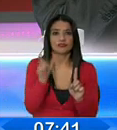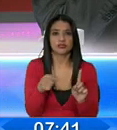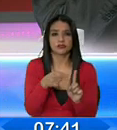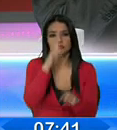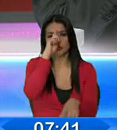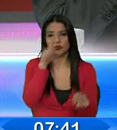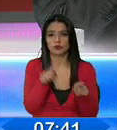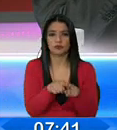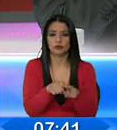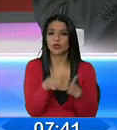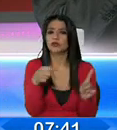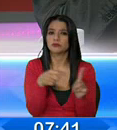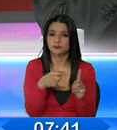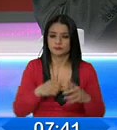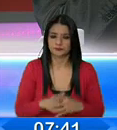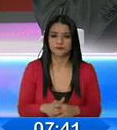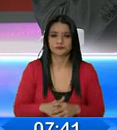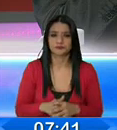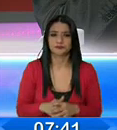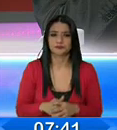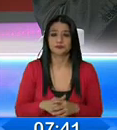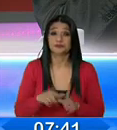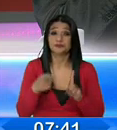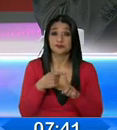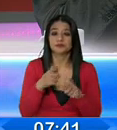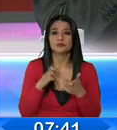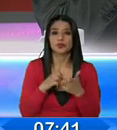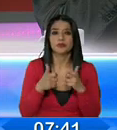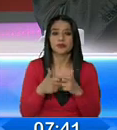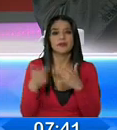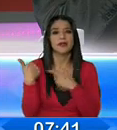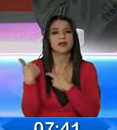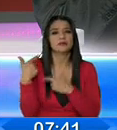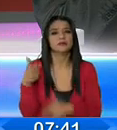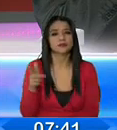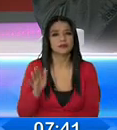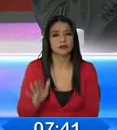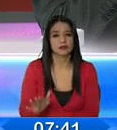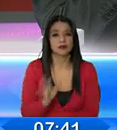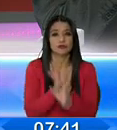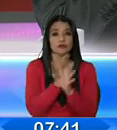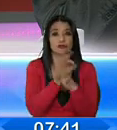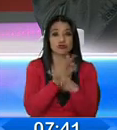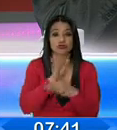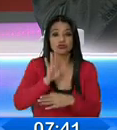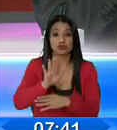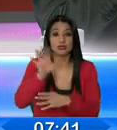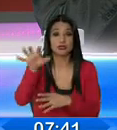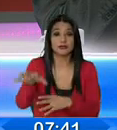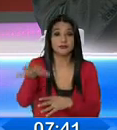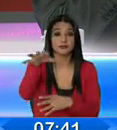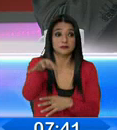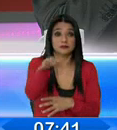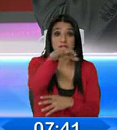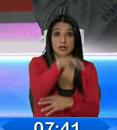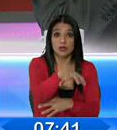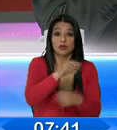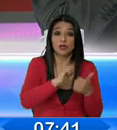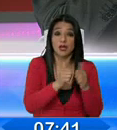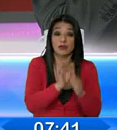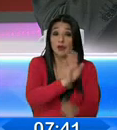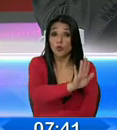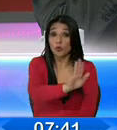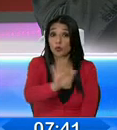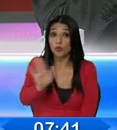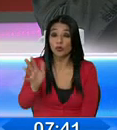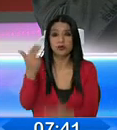Estado. En primer lugar, hay un problema de competencias. Las funciones del Estado tienen una competencias